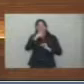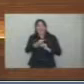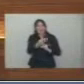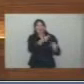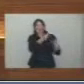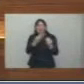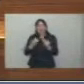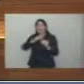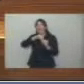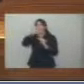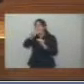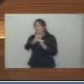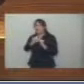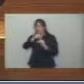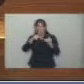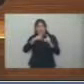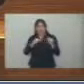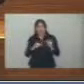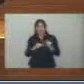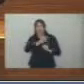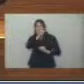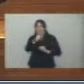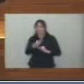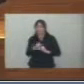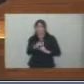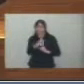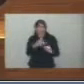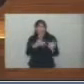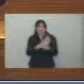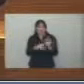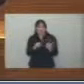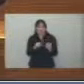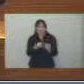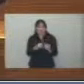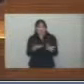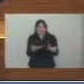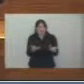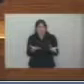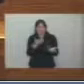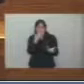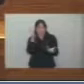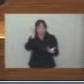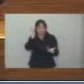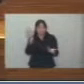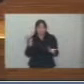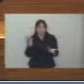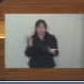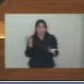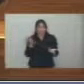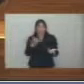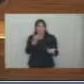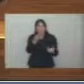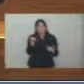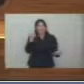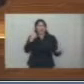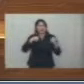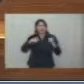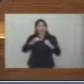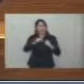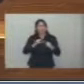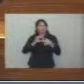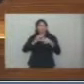los asturianos, lo único que demuestra es una actitud absolutamente cínica. Y una actitud hipócrita. Y una actitud que tiene que ver con algo que es